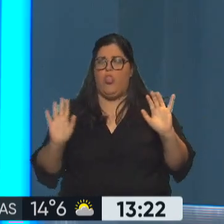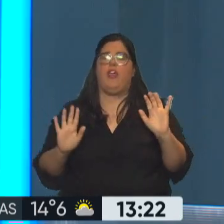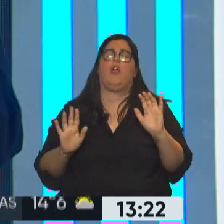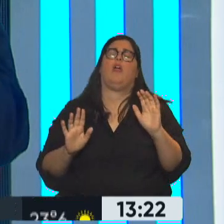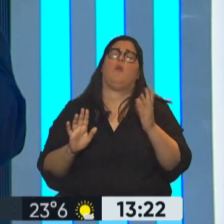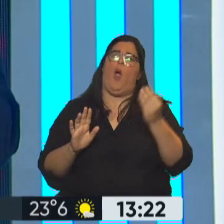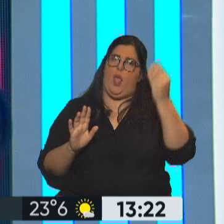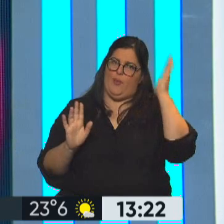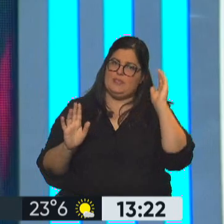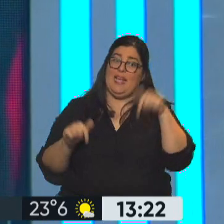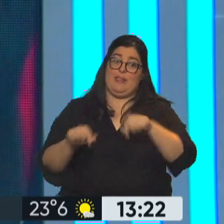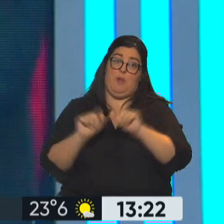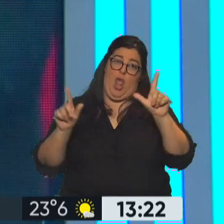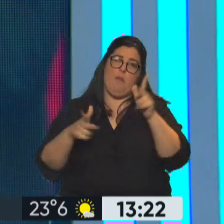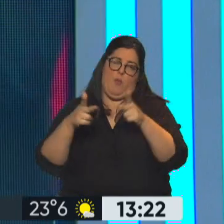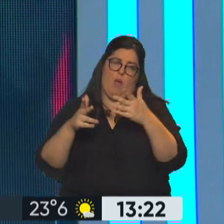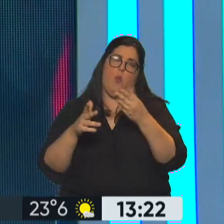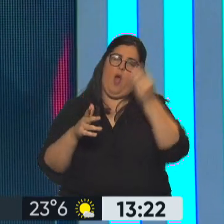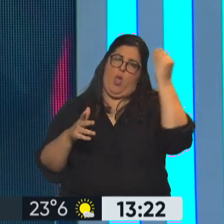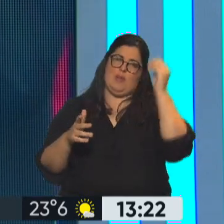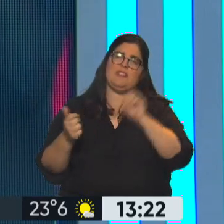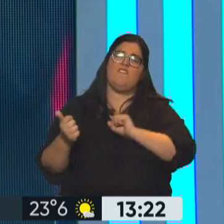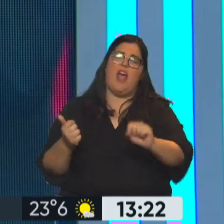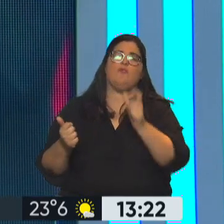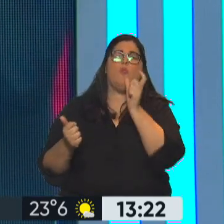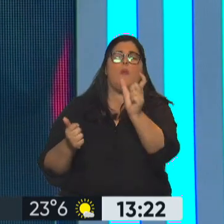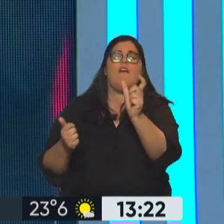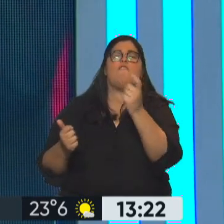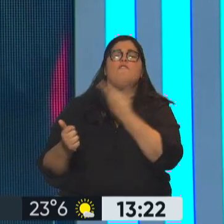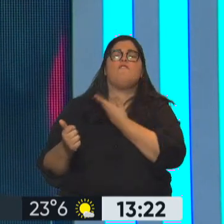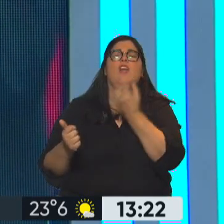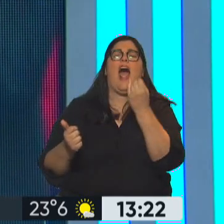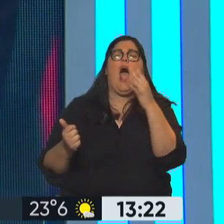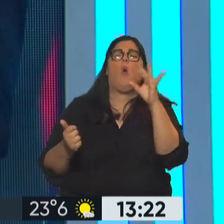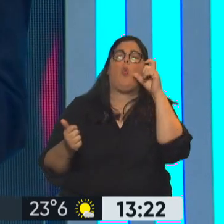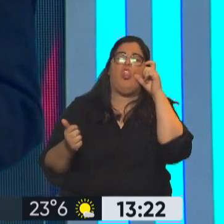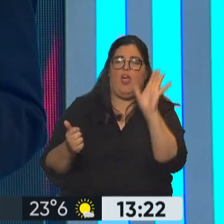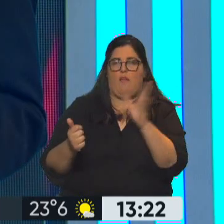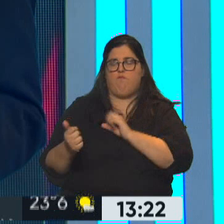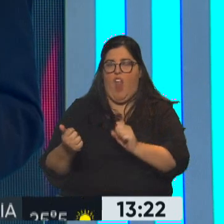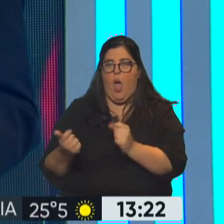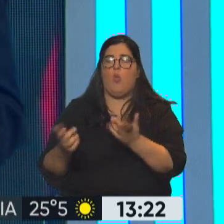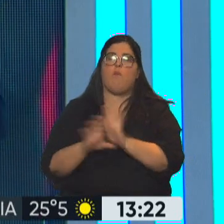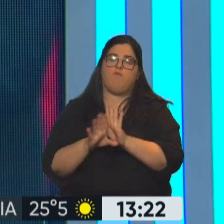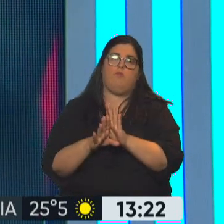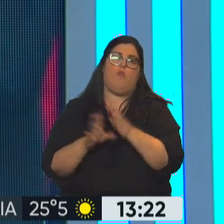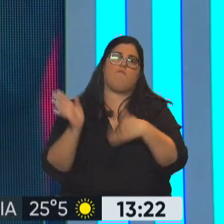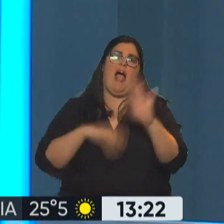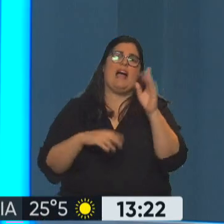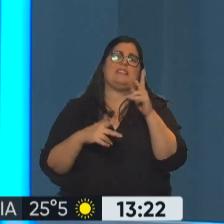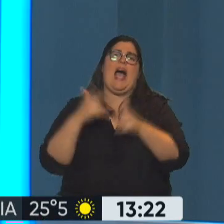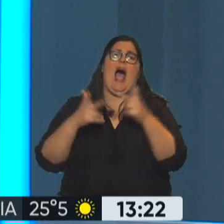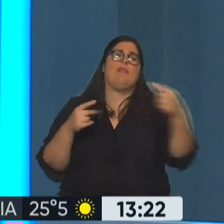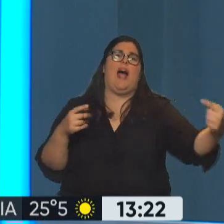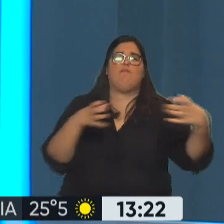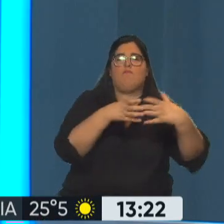lo hemos planteado varias veces también, que realmente la palabra fraude, cuando hay una contienda electoral, la nombra la oposición, no el oficialismo.